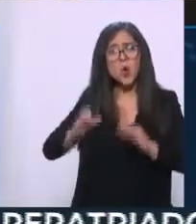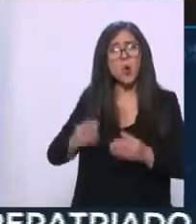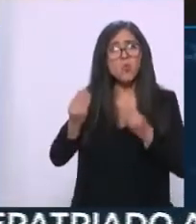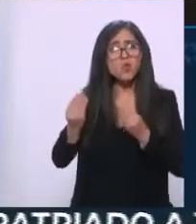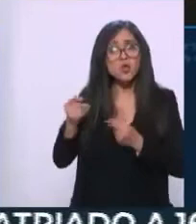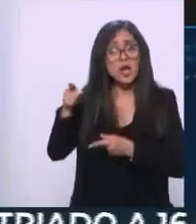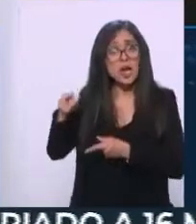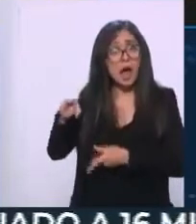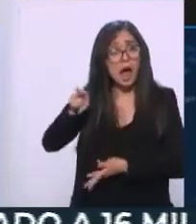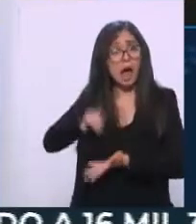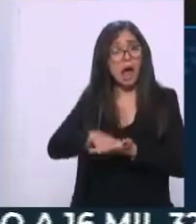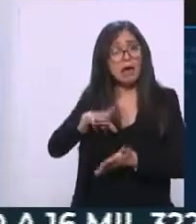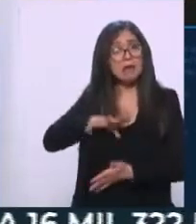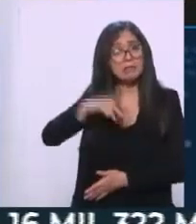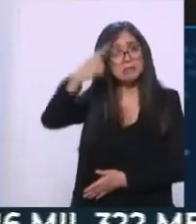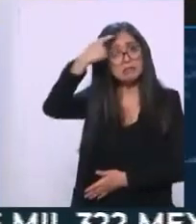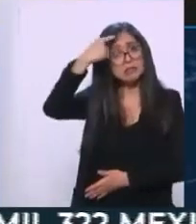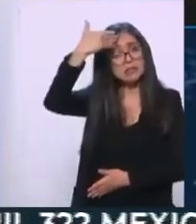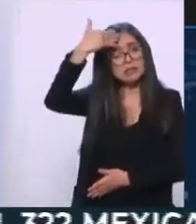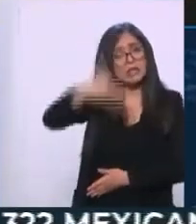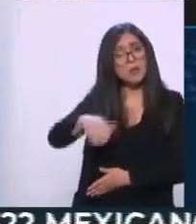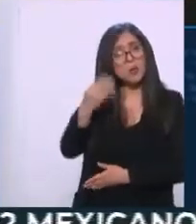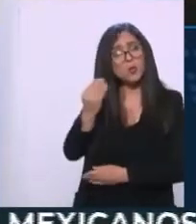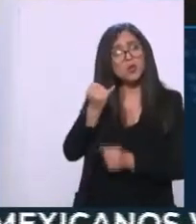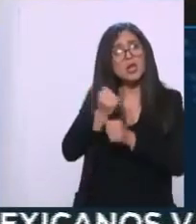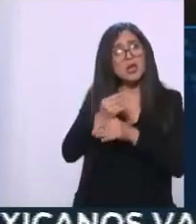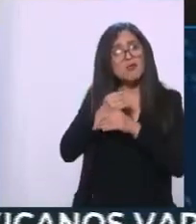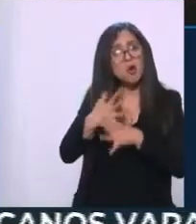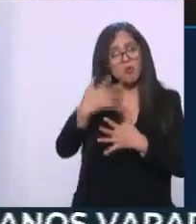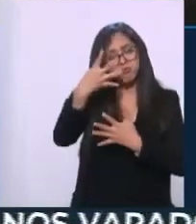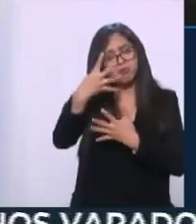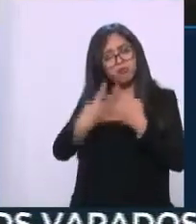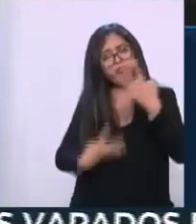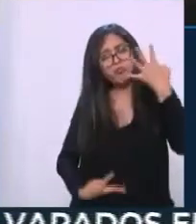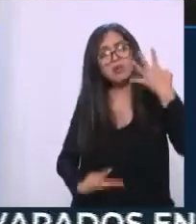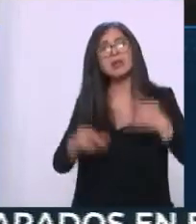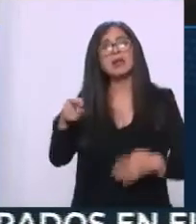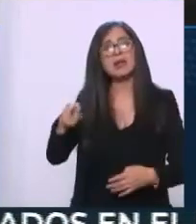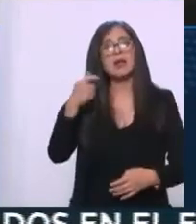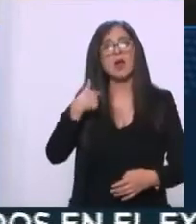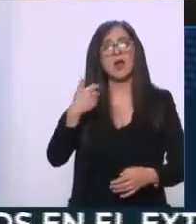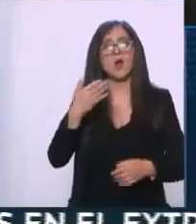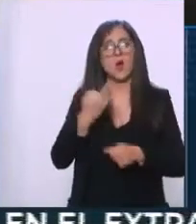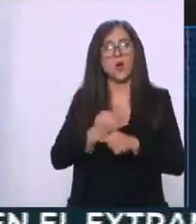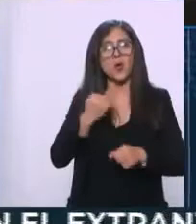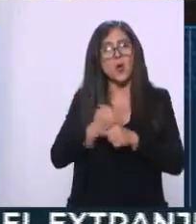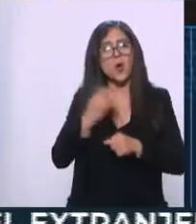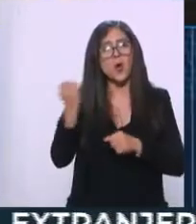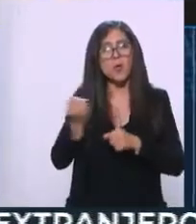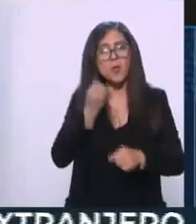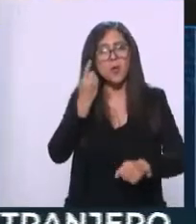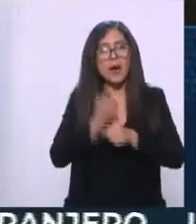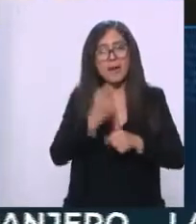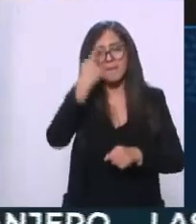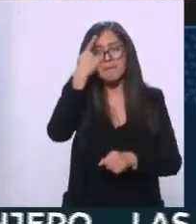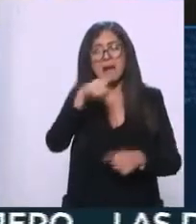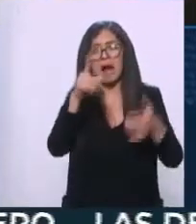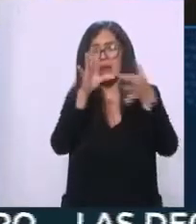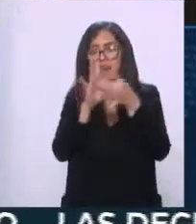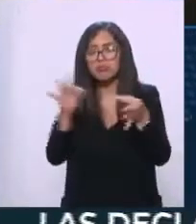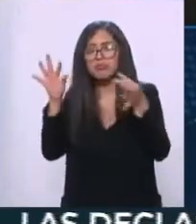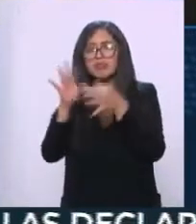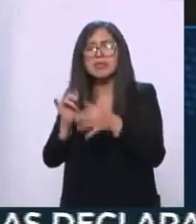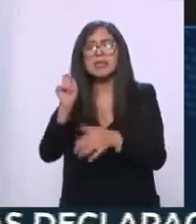que fue otra cosa que yo pregunté con quienes me dieron la oportunidad de tener un poco de